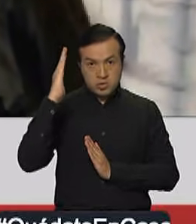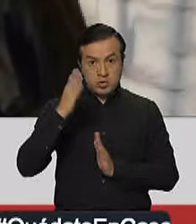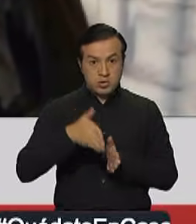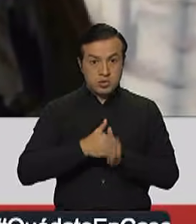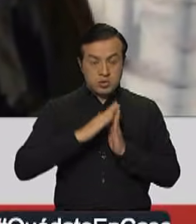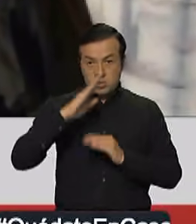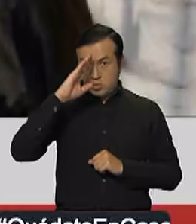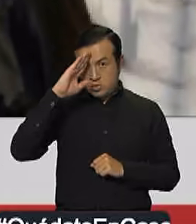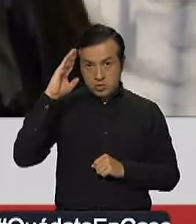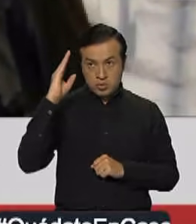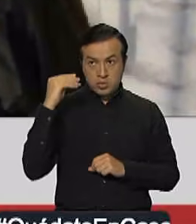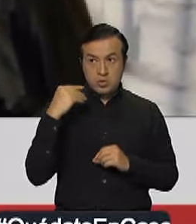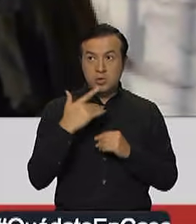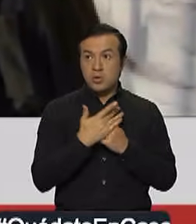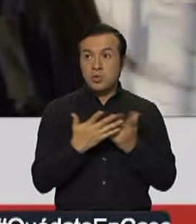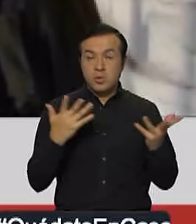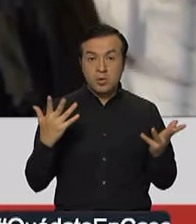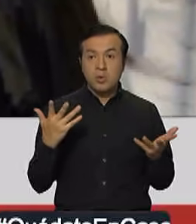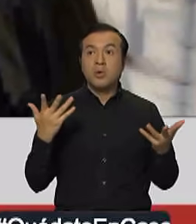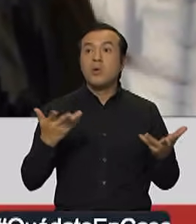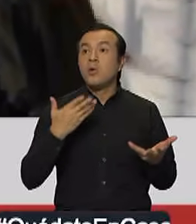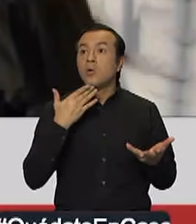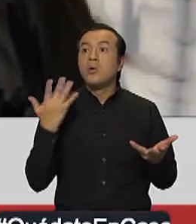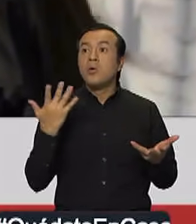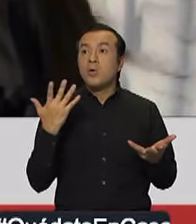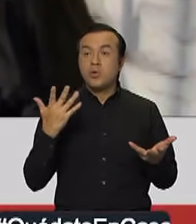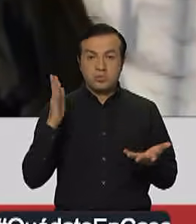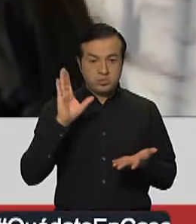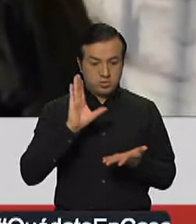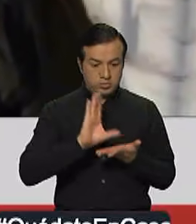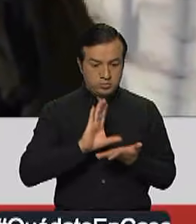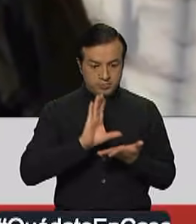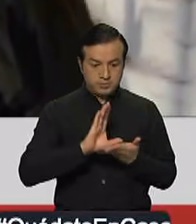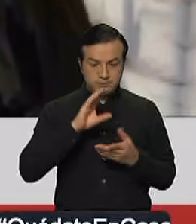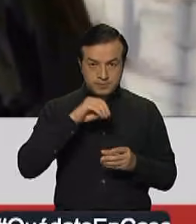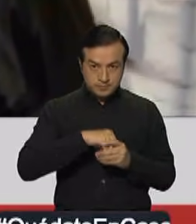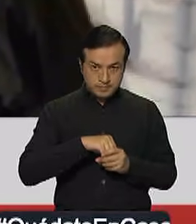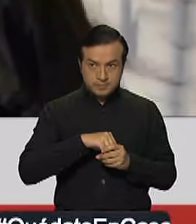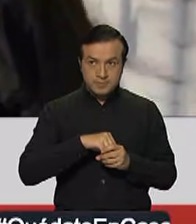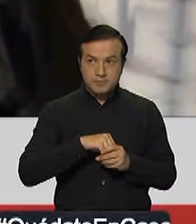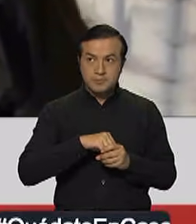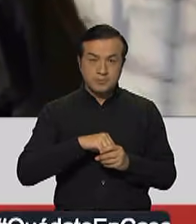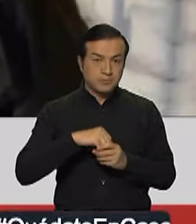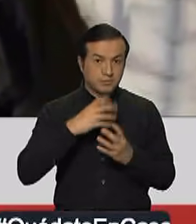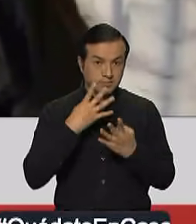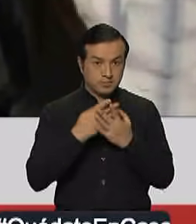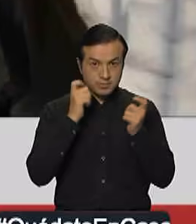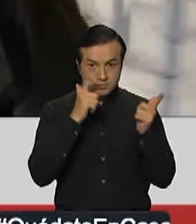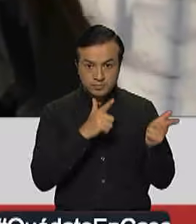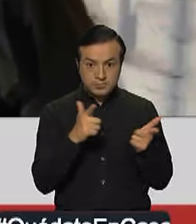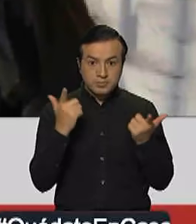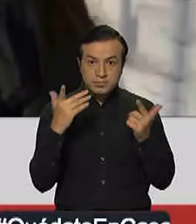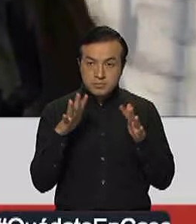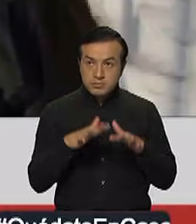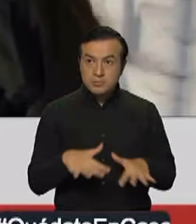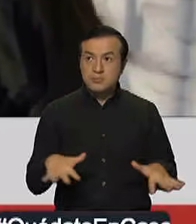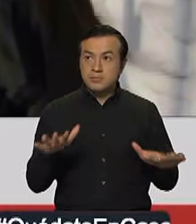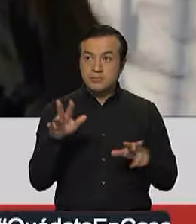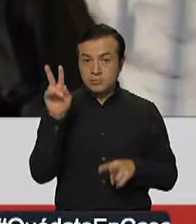realizar un simulacro en el Centro de Rehabilitación Social de la Penitenciaría, aquí